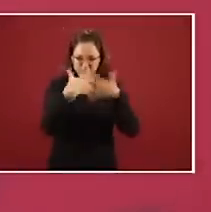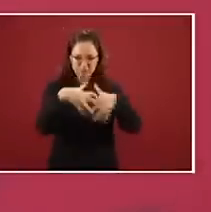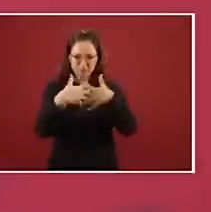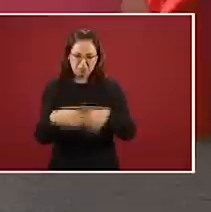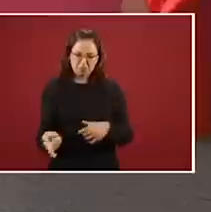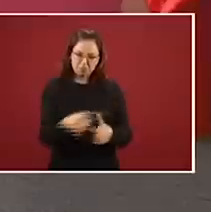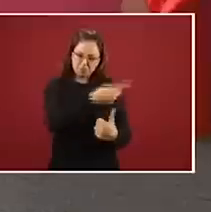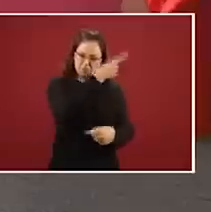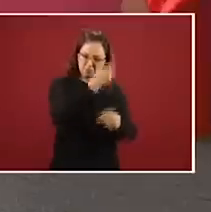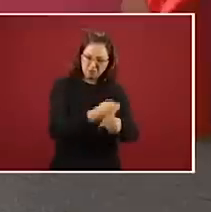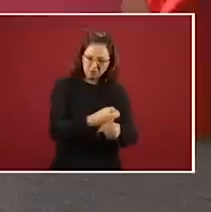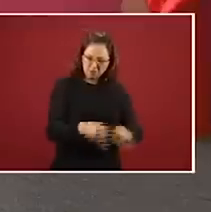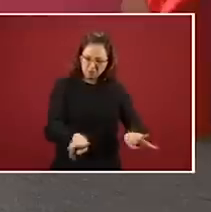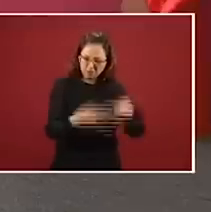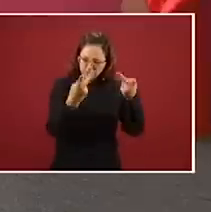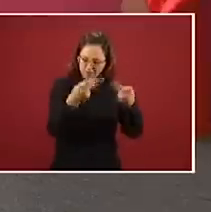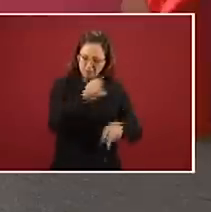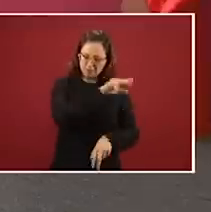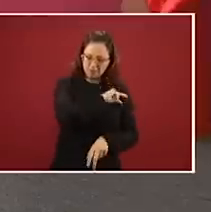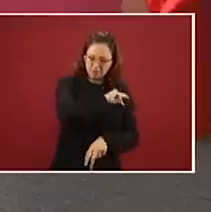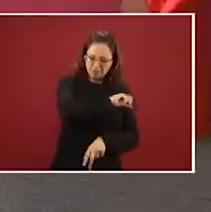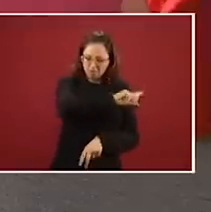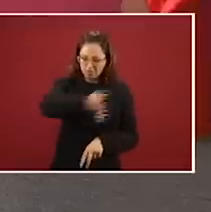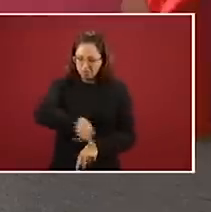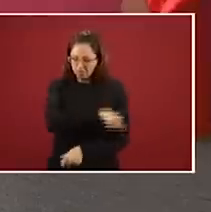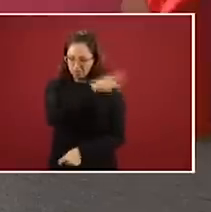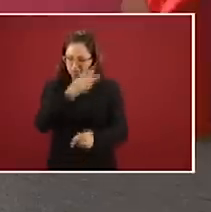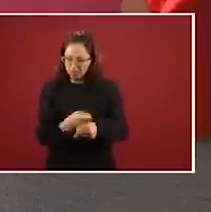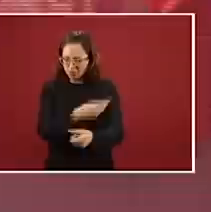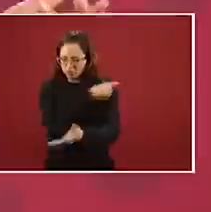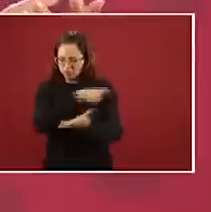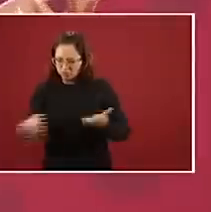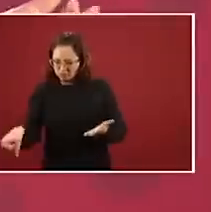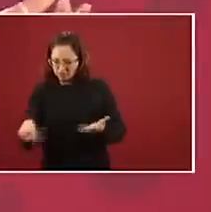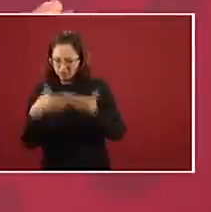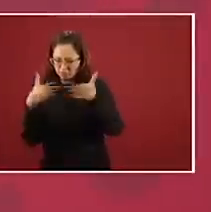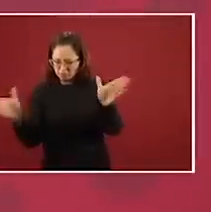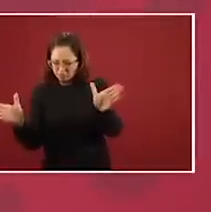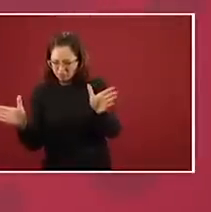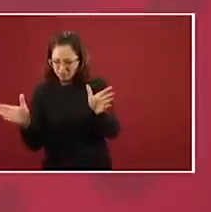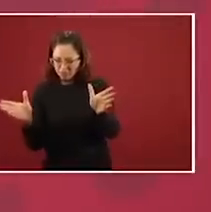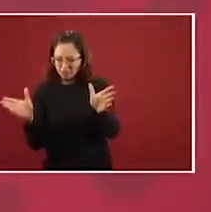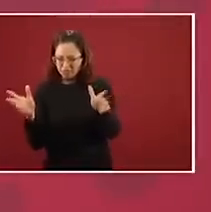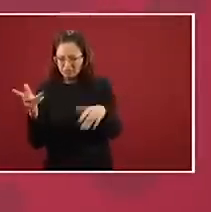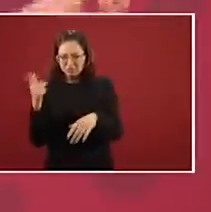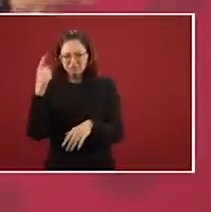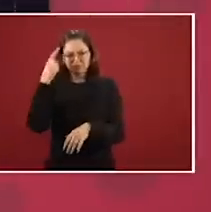privatizado. O sea, de privatizadores